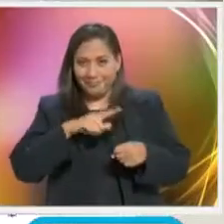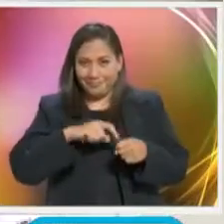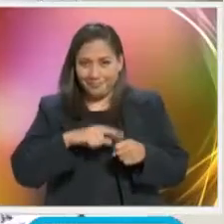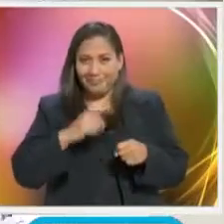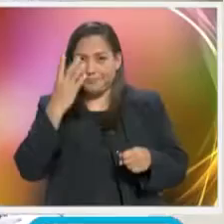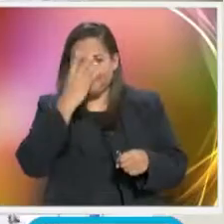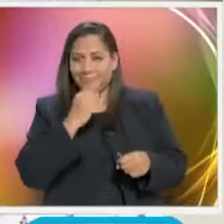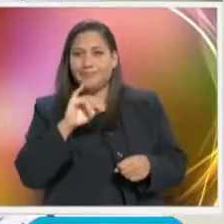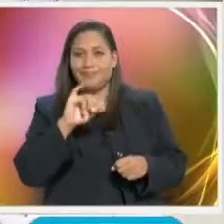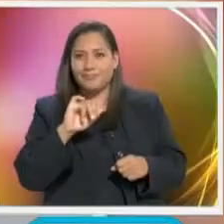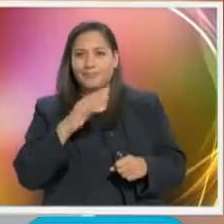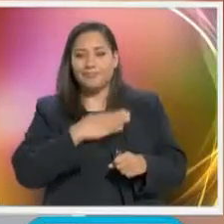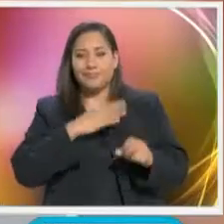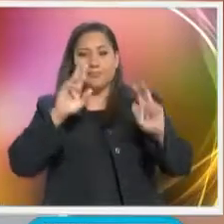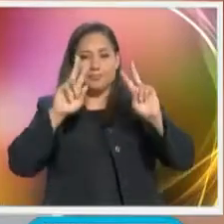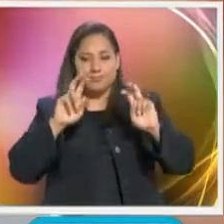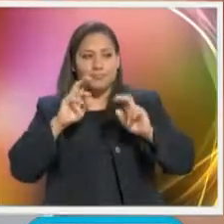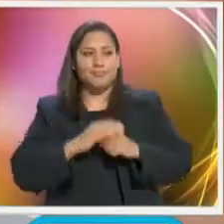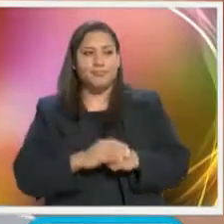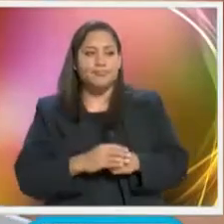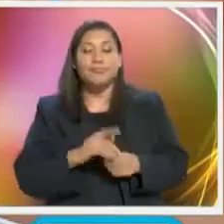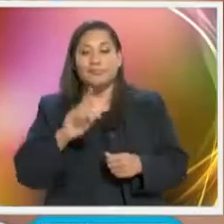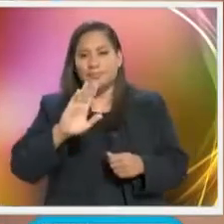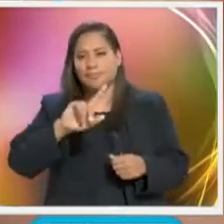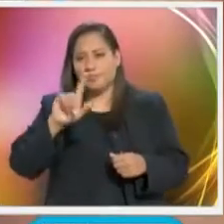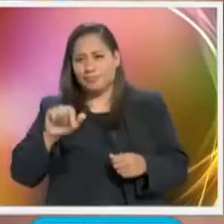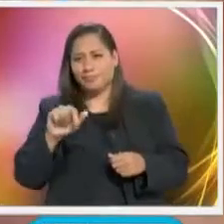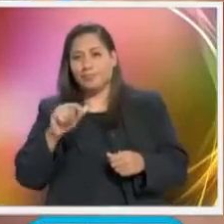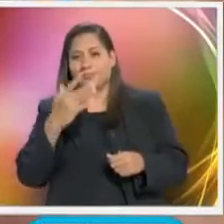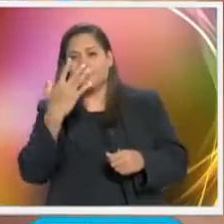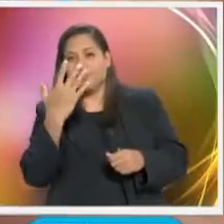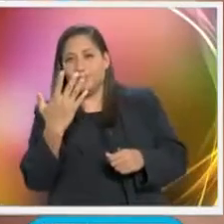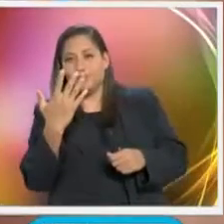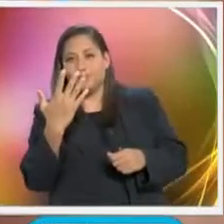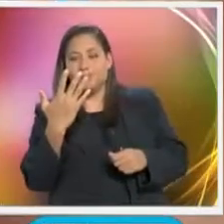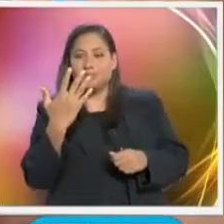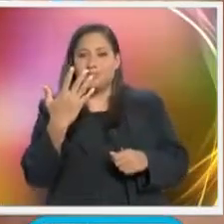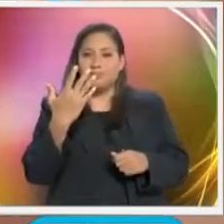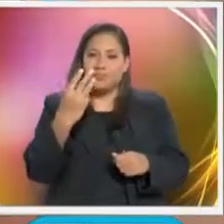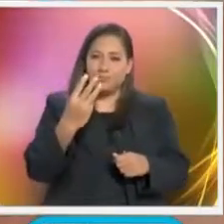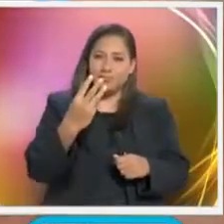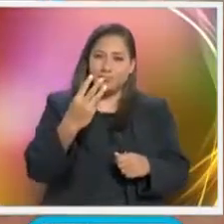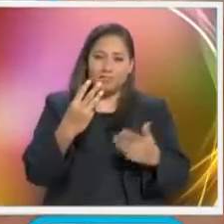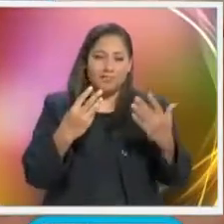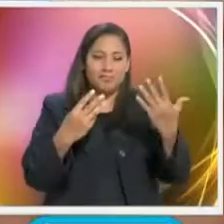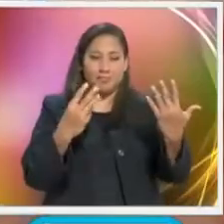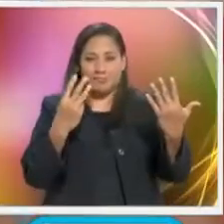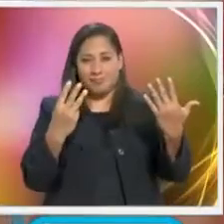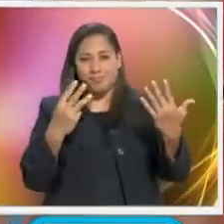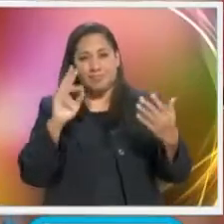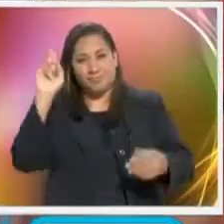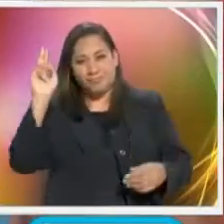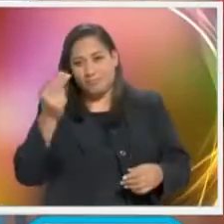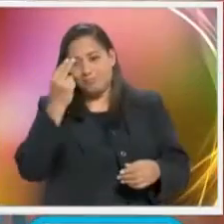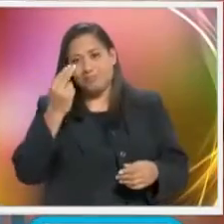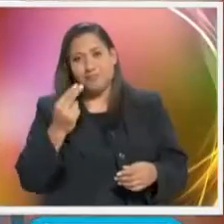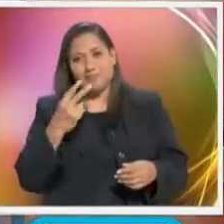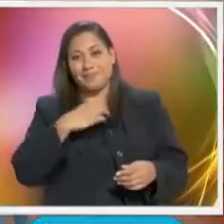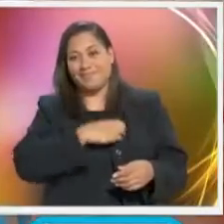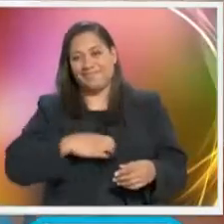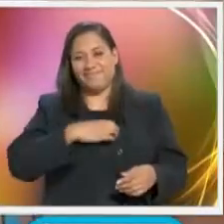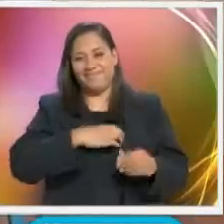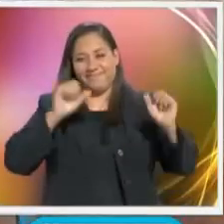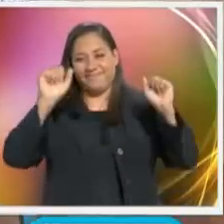verdad es que es muy buen tema. Estoy muy bueno. Yo, después de ese 3 de los Pumas, perdón, 3, pero estamos muy